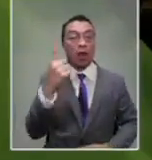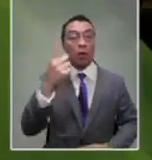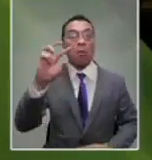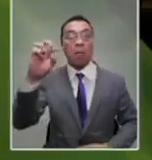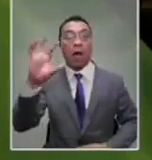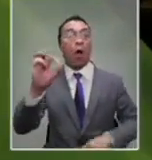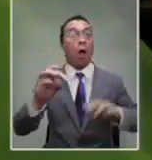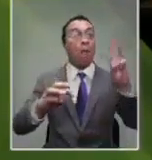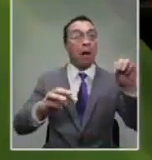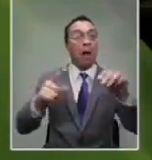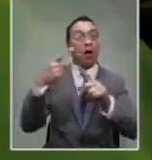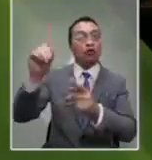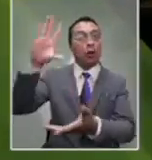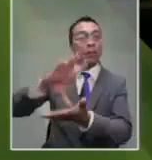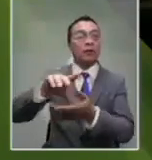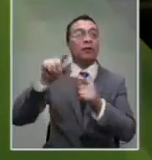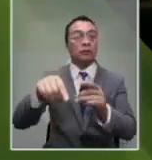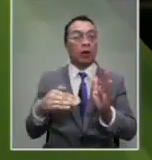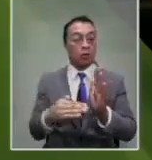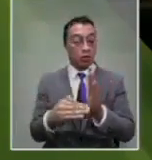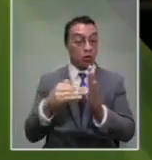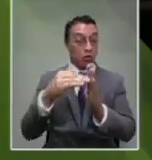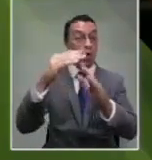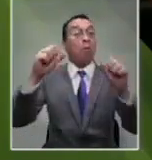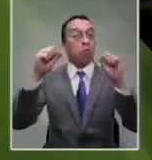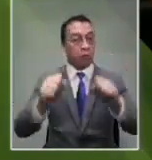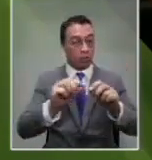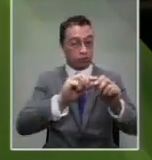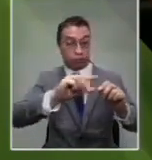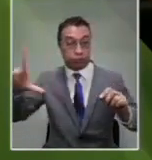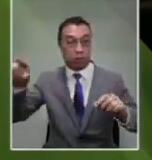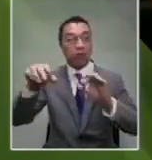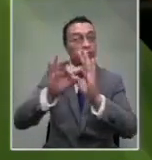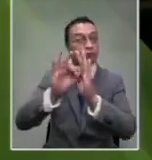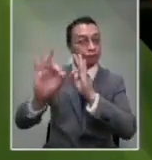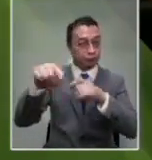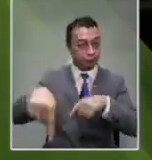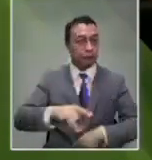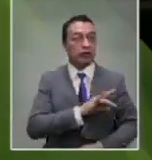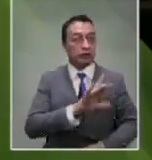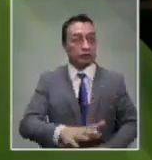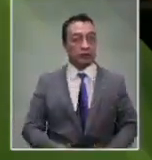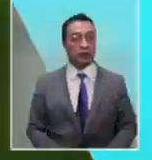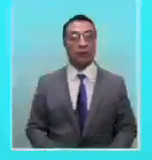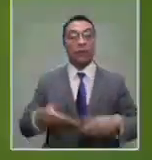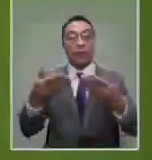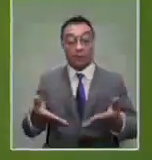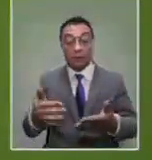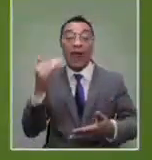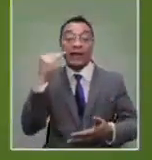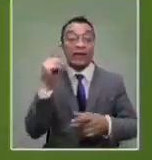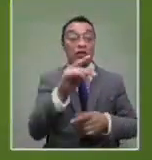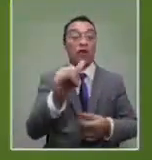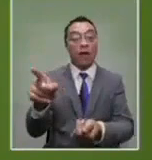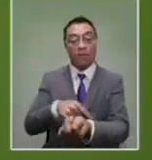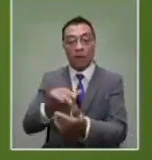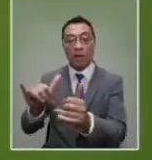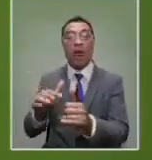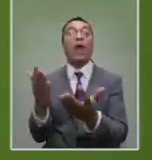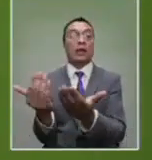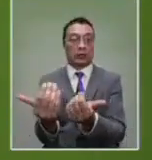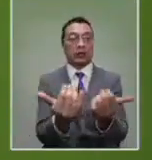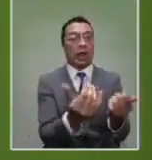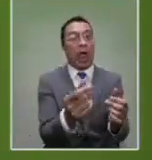un progenitor extranjero y esto podría aumentar notablemente de acuerdo a las proyecciones de nuestro país. Estos niños y sus familias